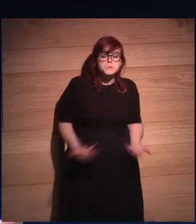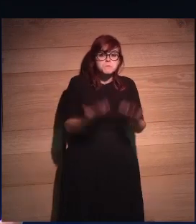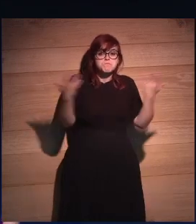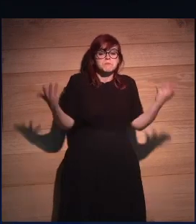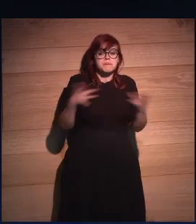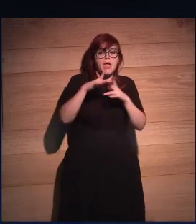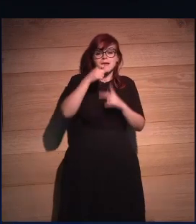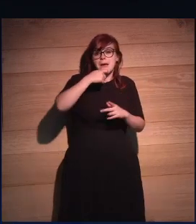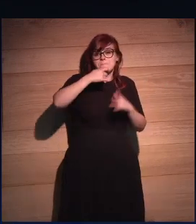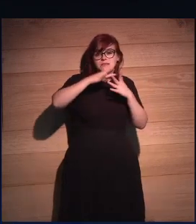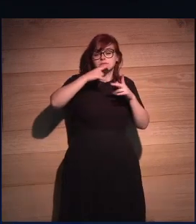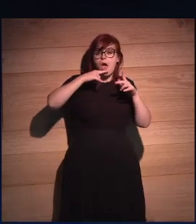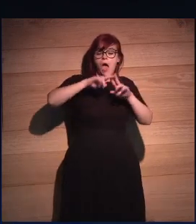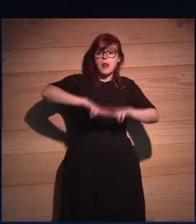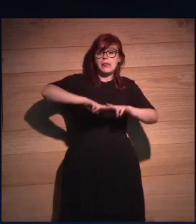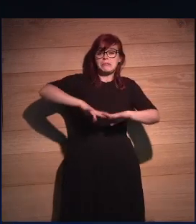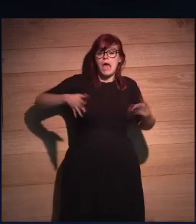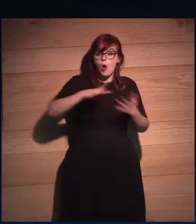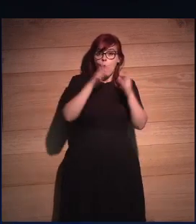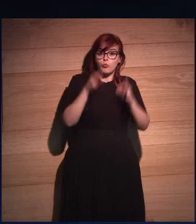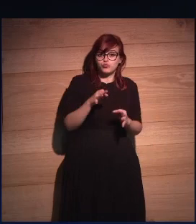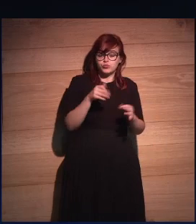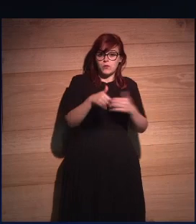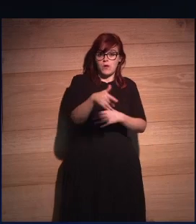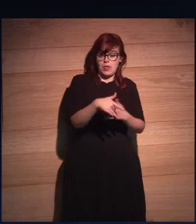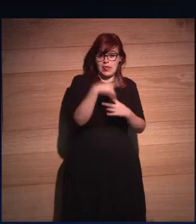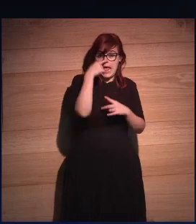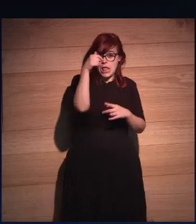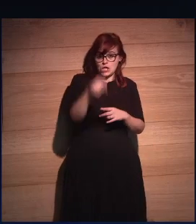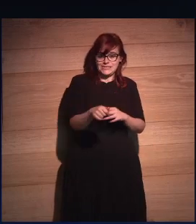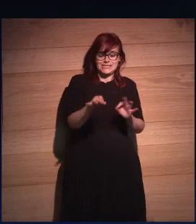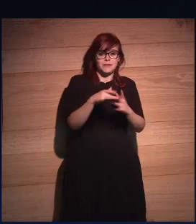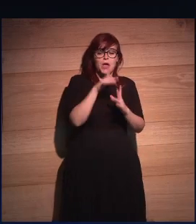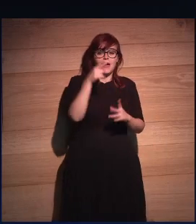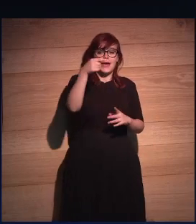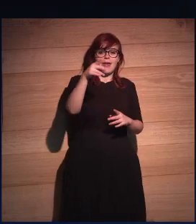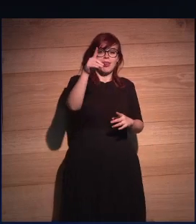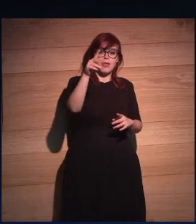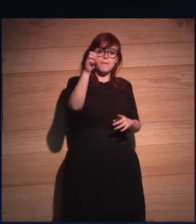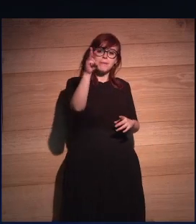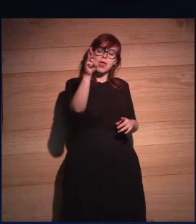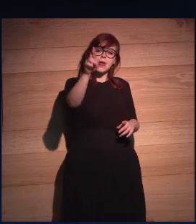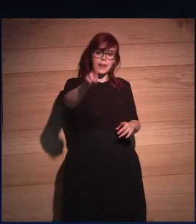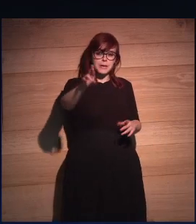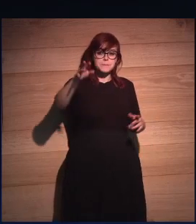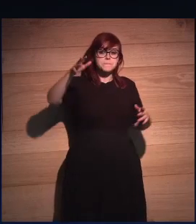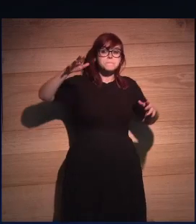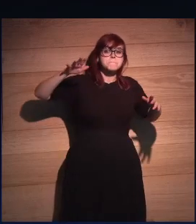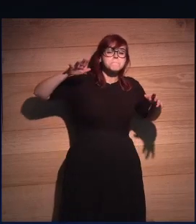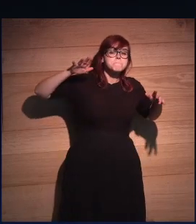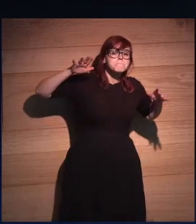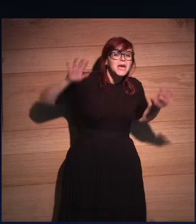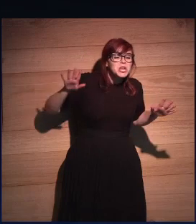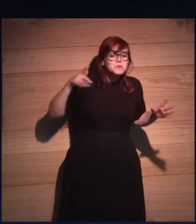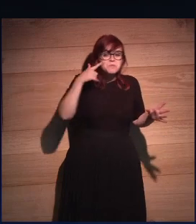Cambridge Analytica, ahora mismo se cumple un año de la entrada en vigor, por ejemplo, de la GDPR, y yo no sé